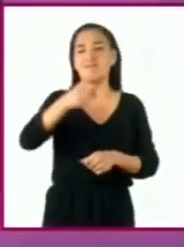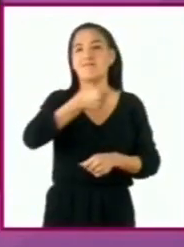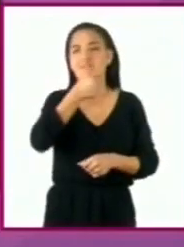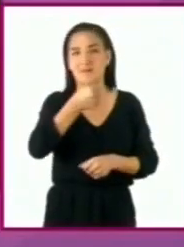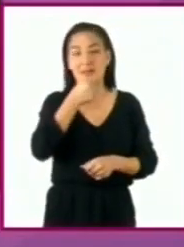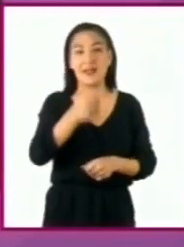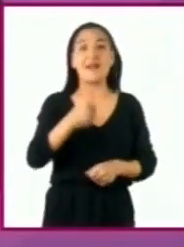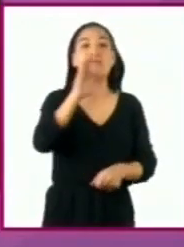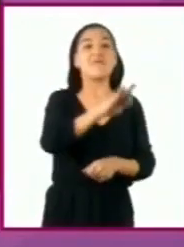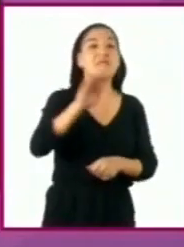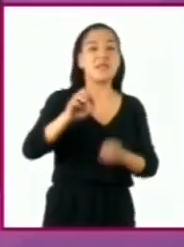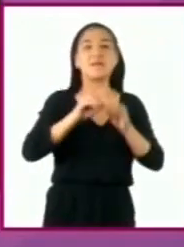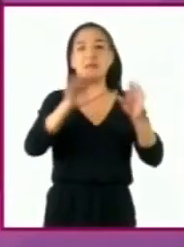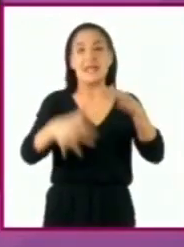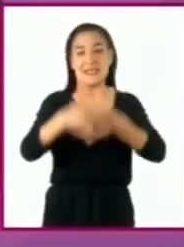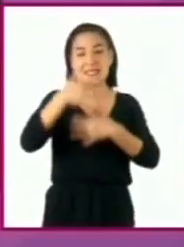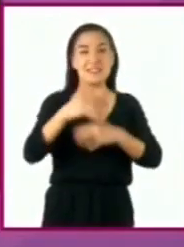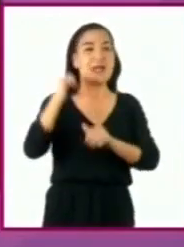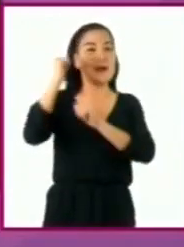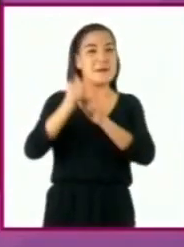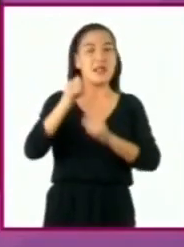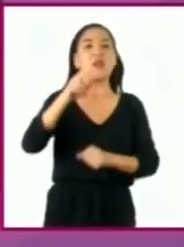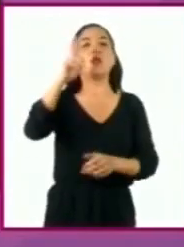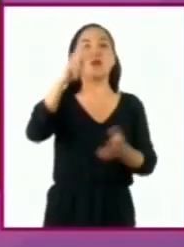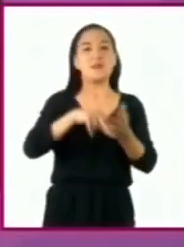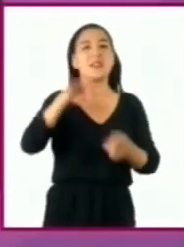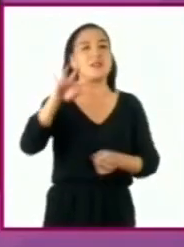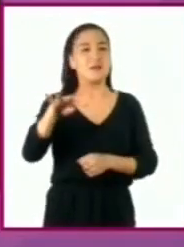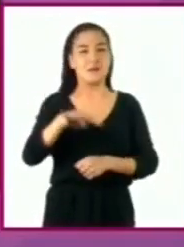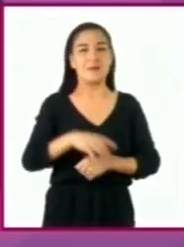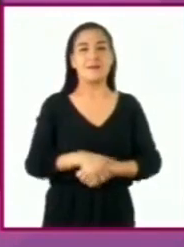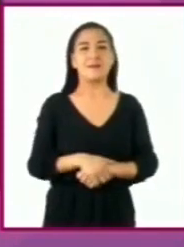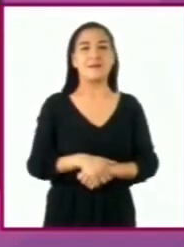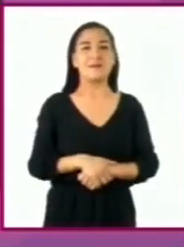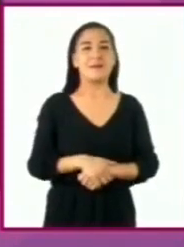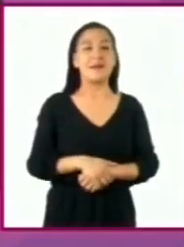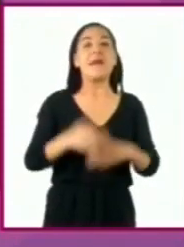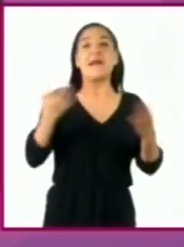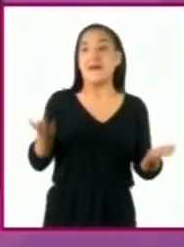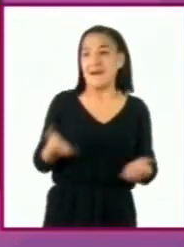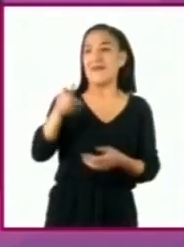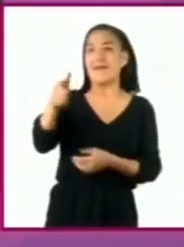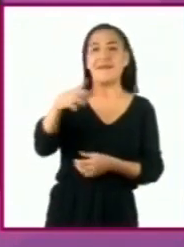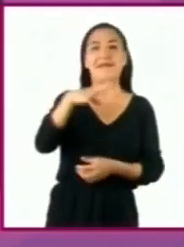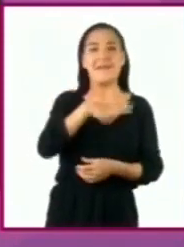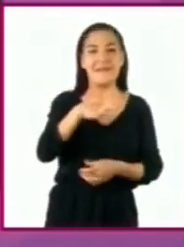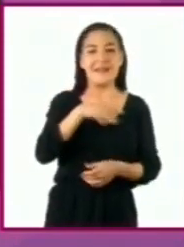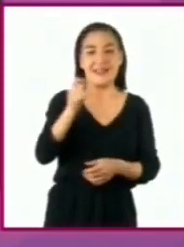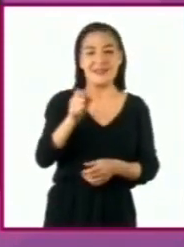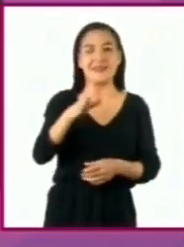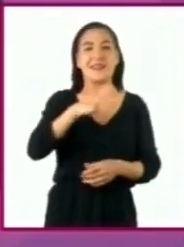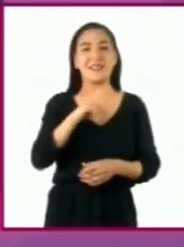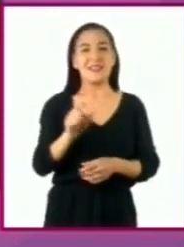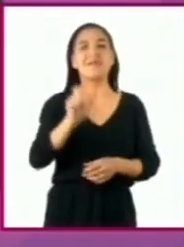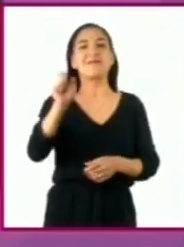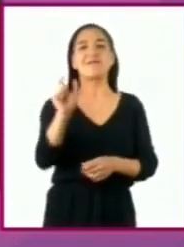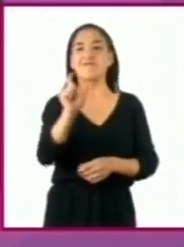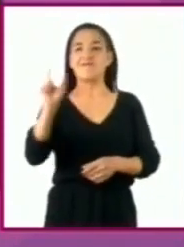de publicación 15 de abril de 2019. Ahí está, en la esquina inferior